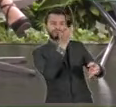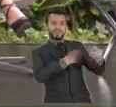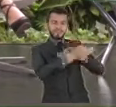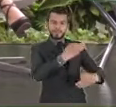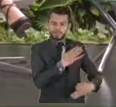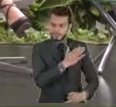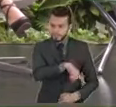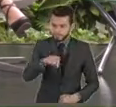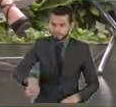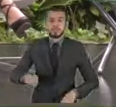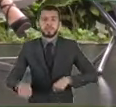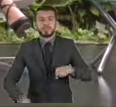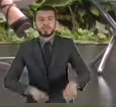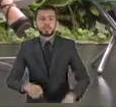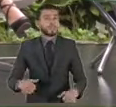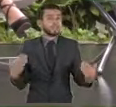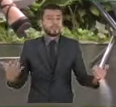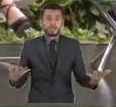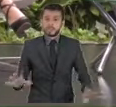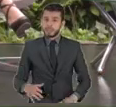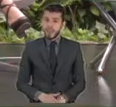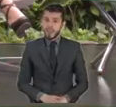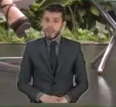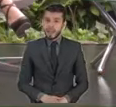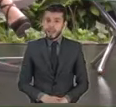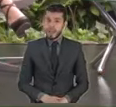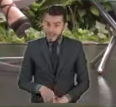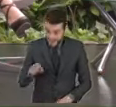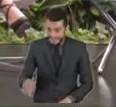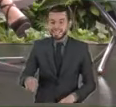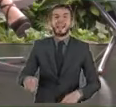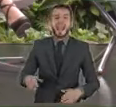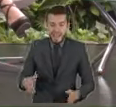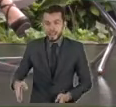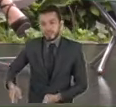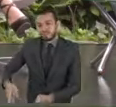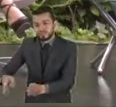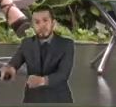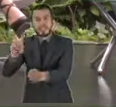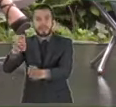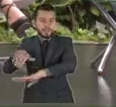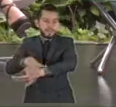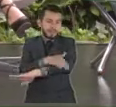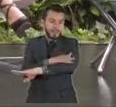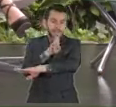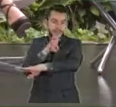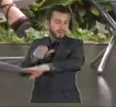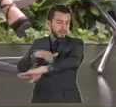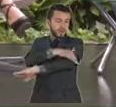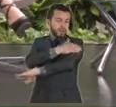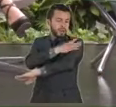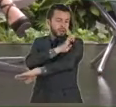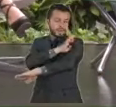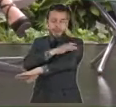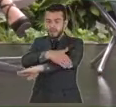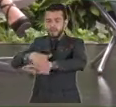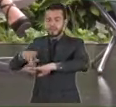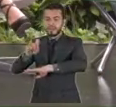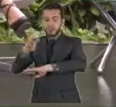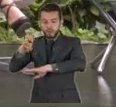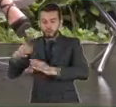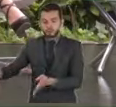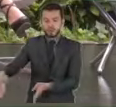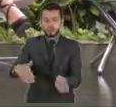que sustituir los viajes por los corredores en los que se hacen esos viajes. Por la séptima, por la novena, por la 68, por la